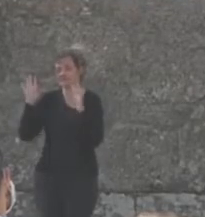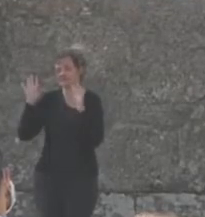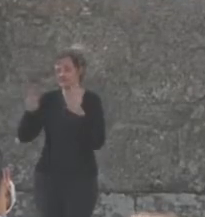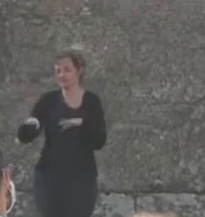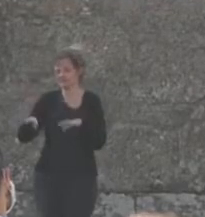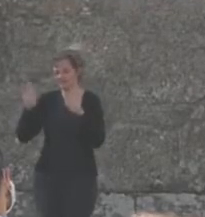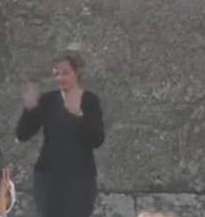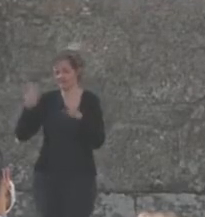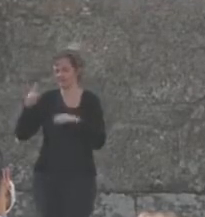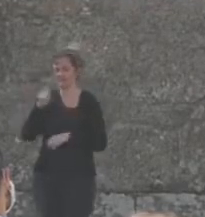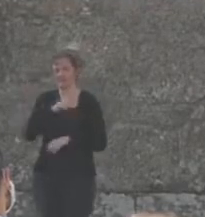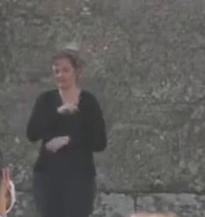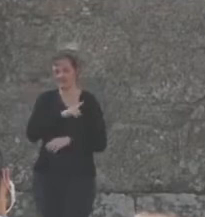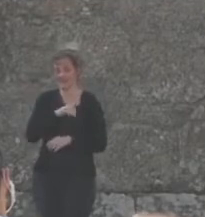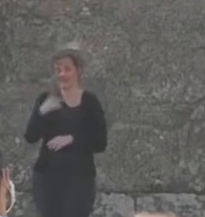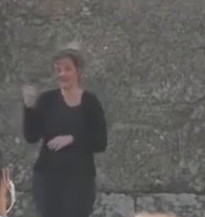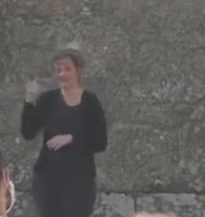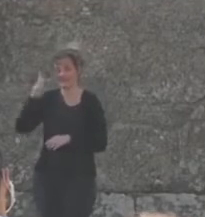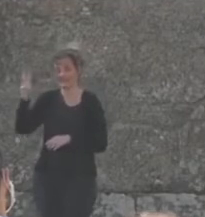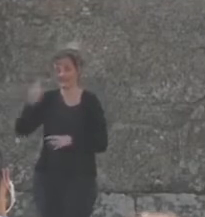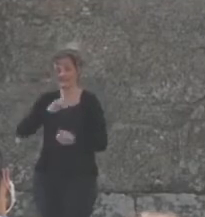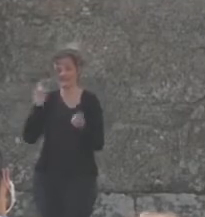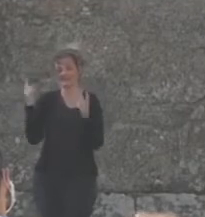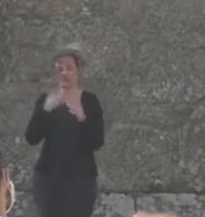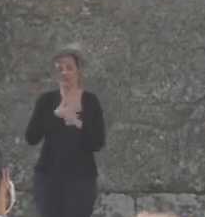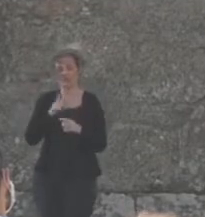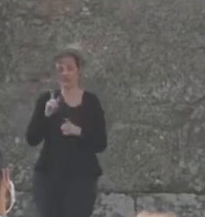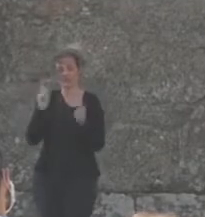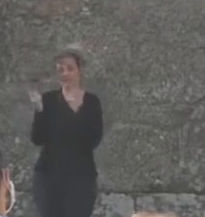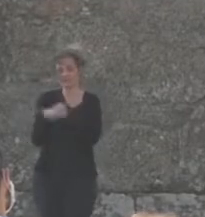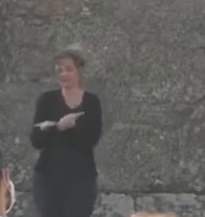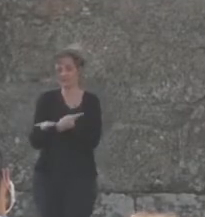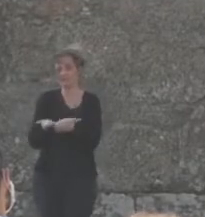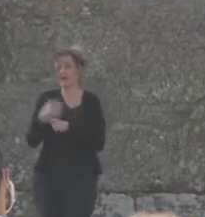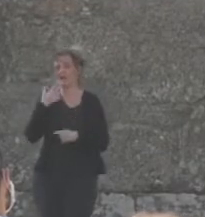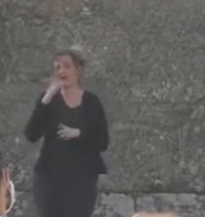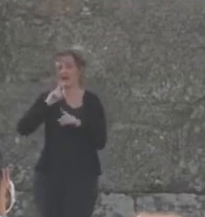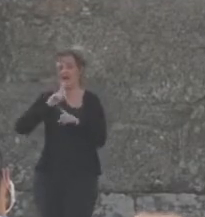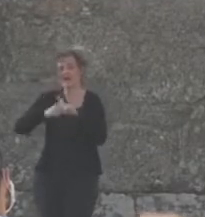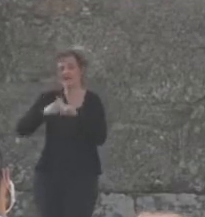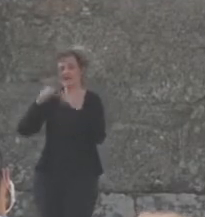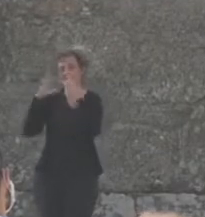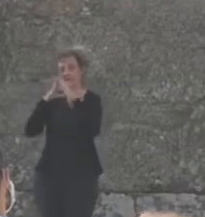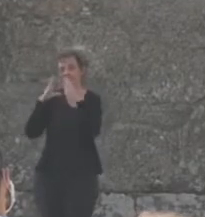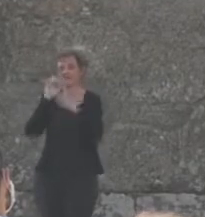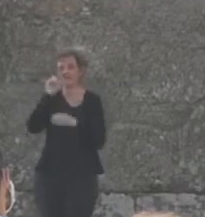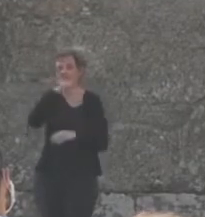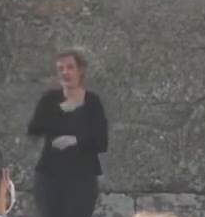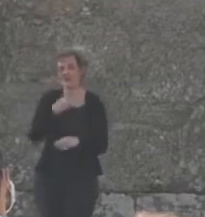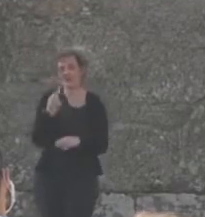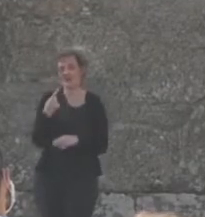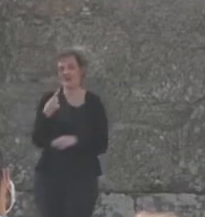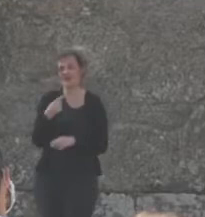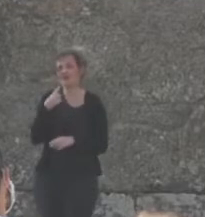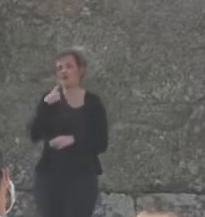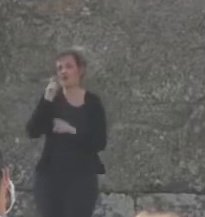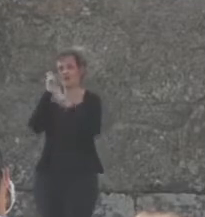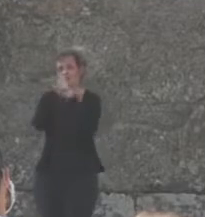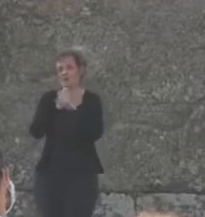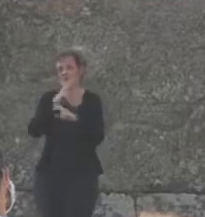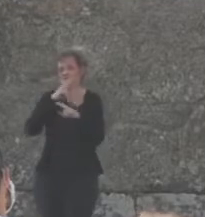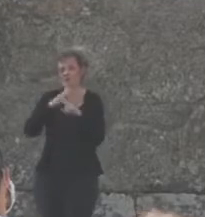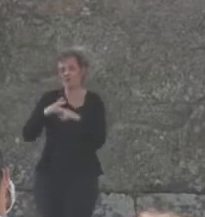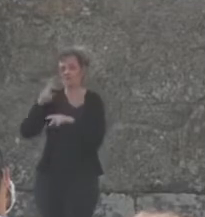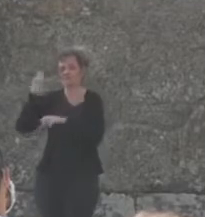cambiar. Temos na fachada da Igrexa Vella o nome esculpido de José Antonio Primo de Rivera e a cruz